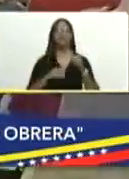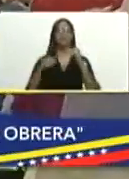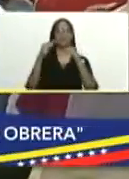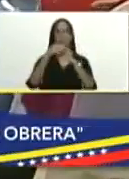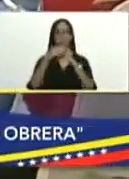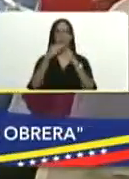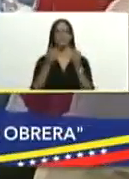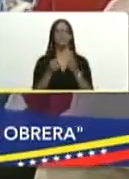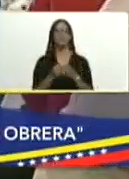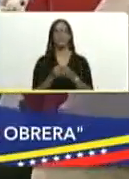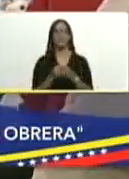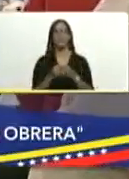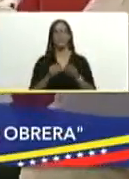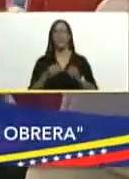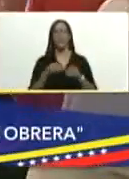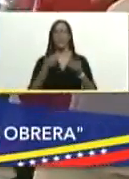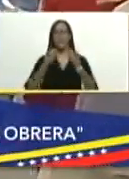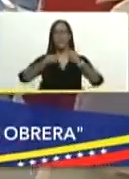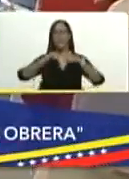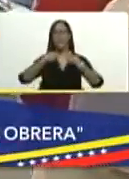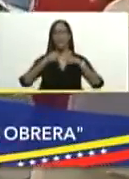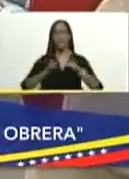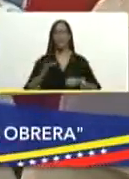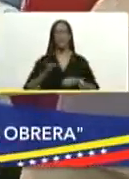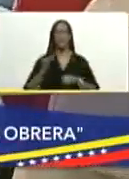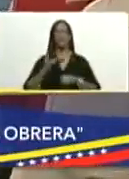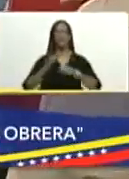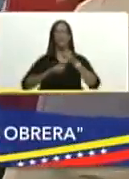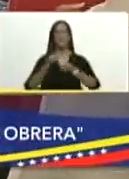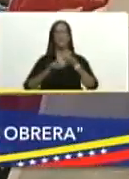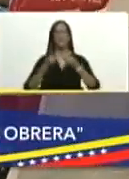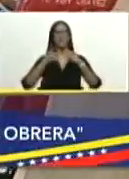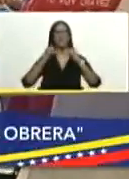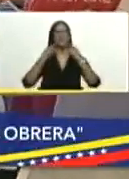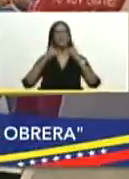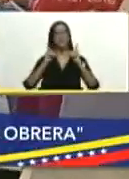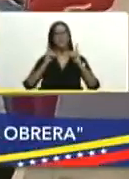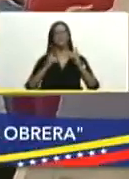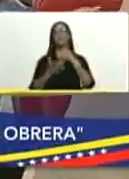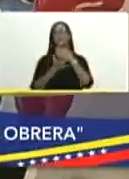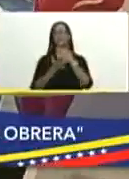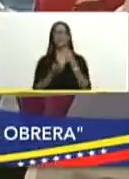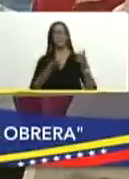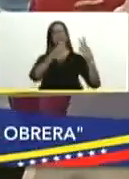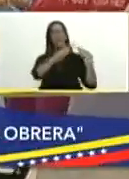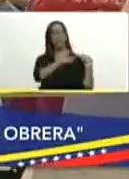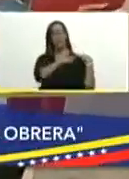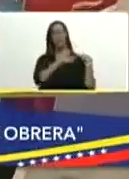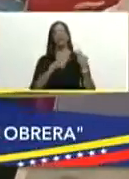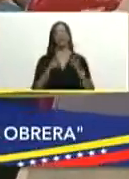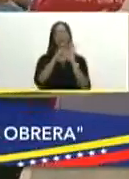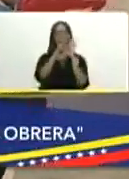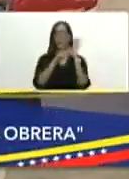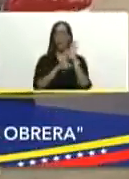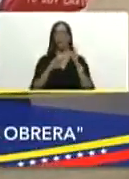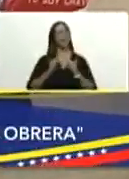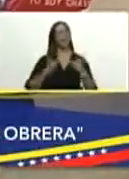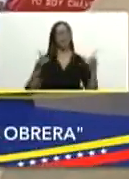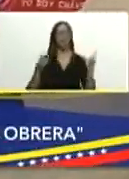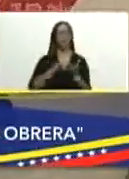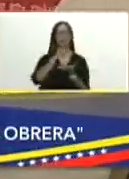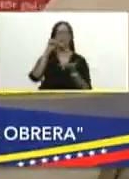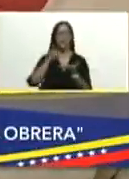importaciones importantes hacer la independencia tecnológica asumir el programa de liberación nacional